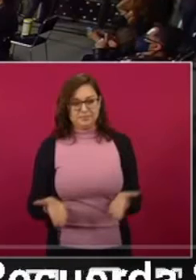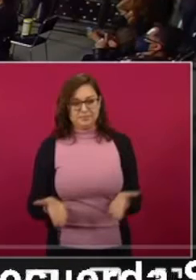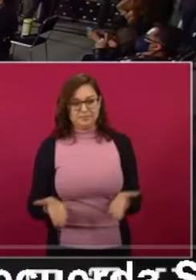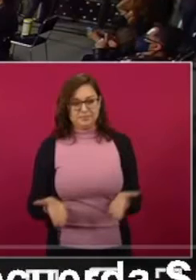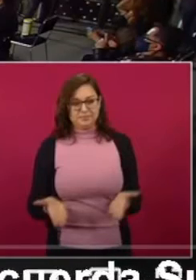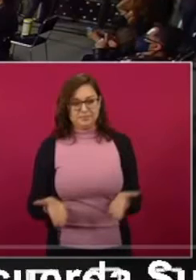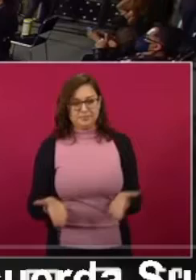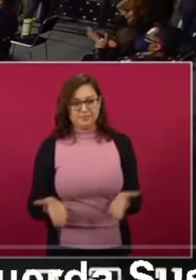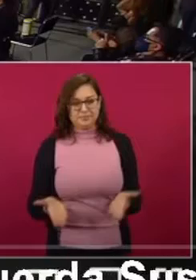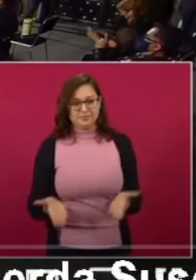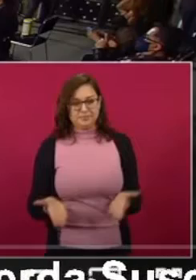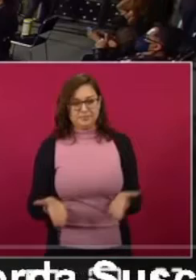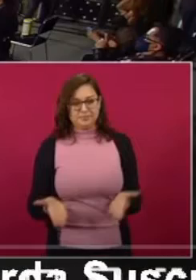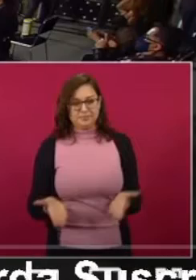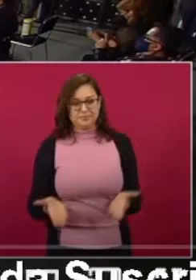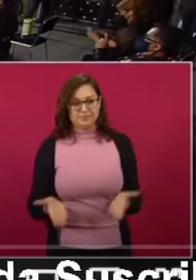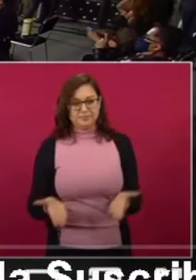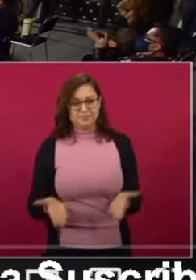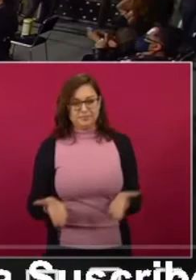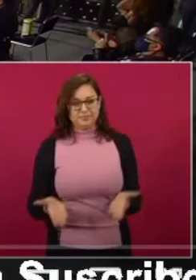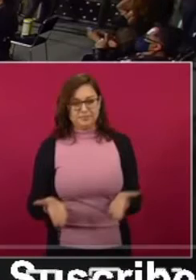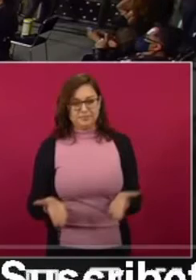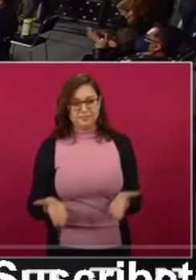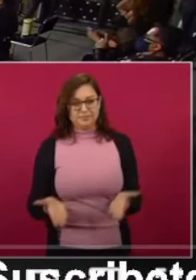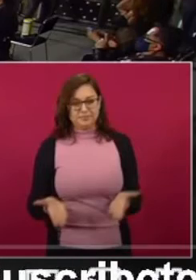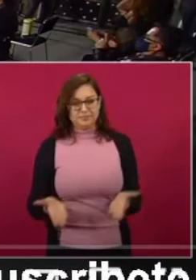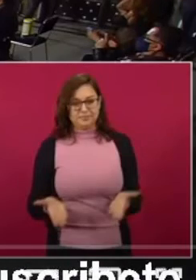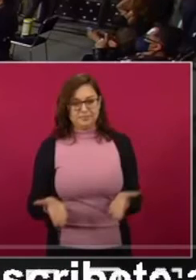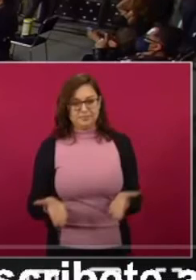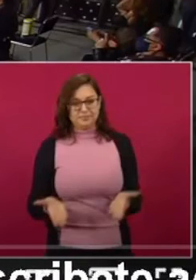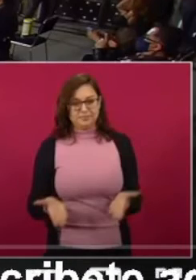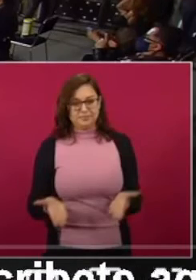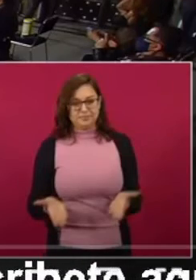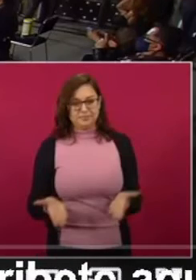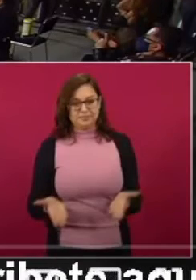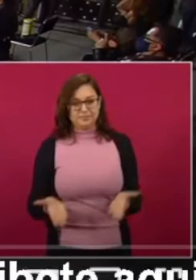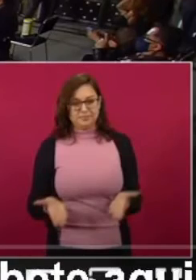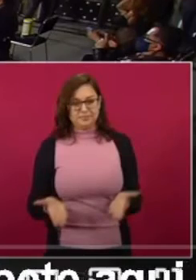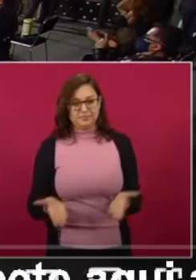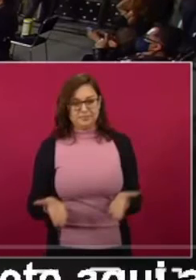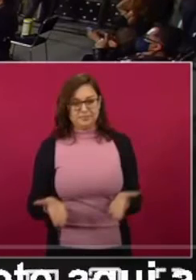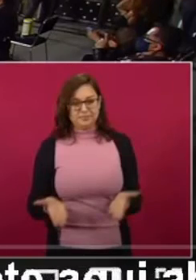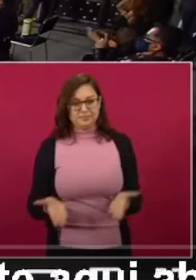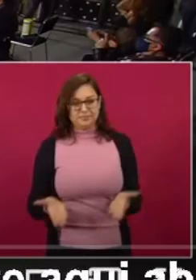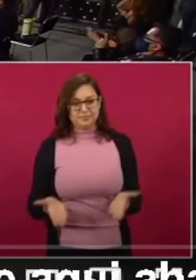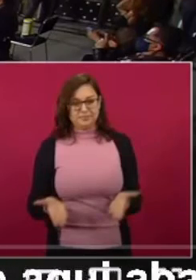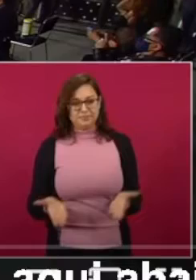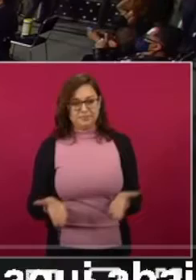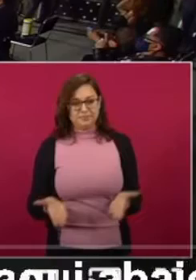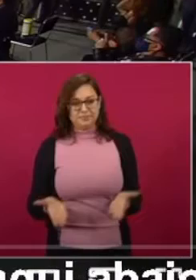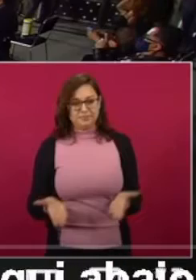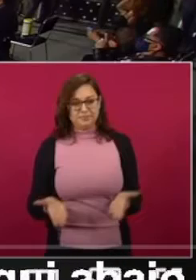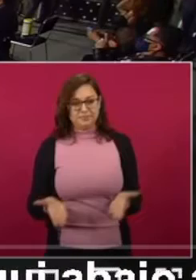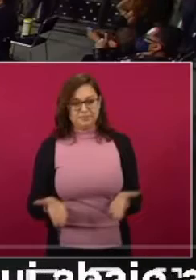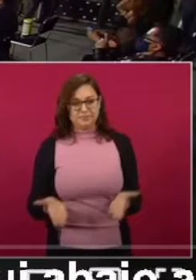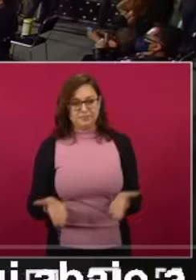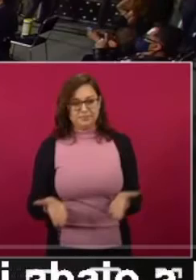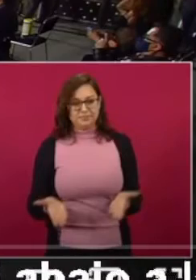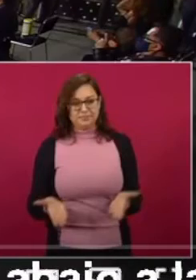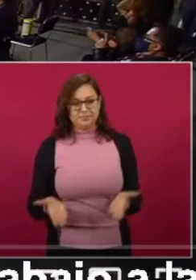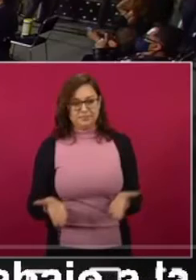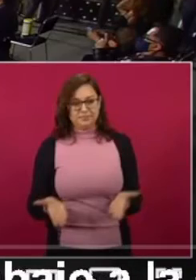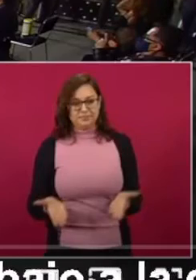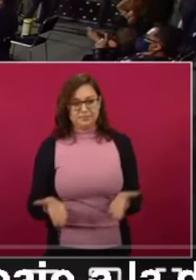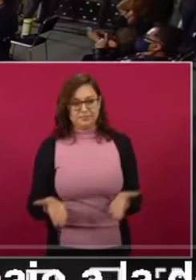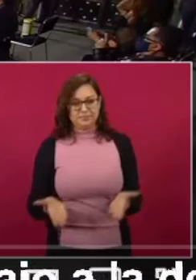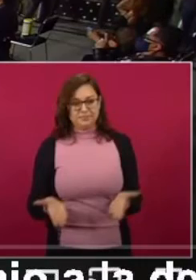bueno me da mucho gusto saludarlos amigos acuérdense de el dedito arriba para que estos